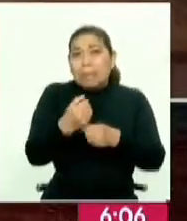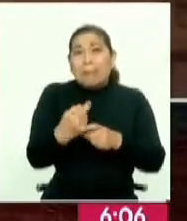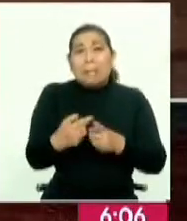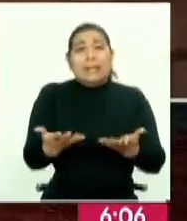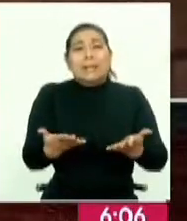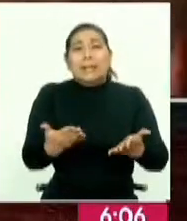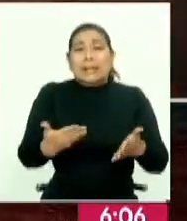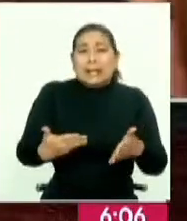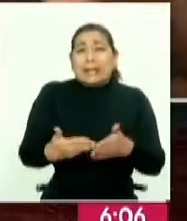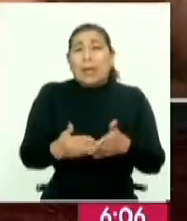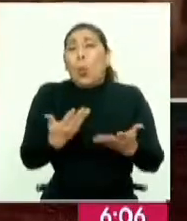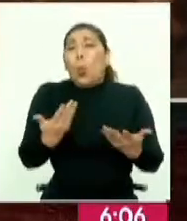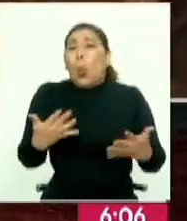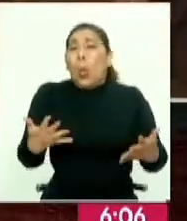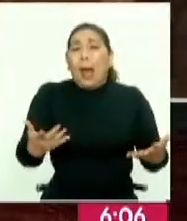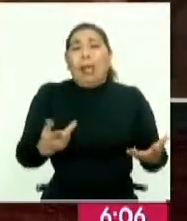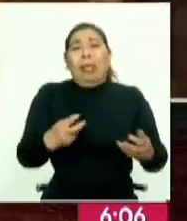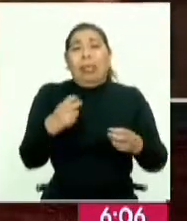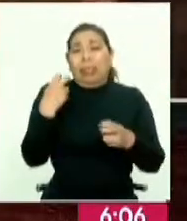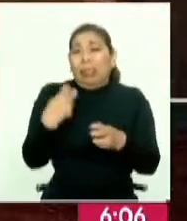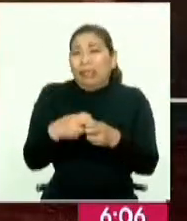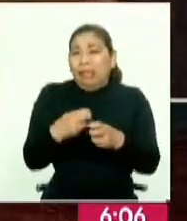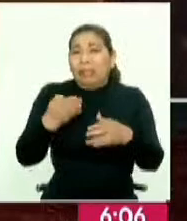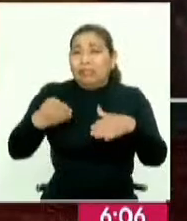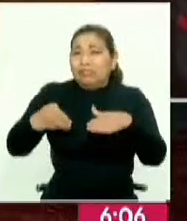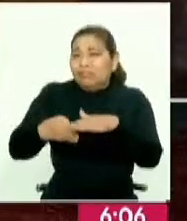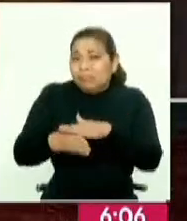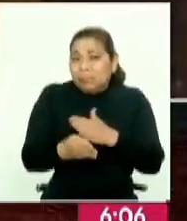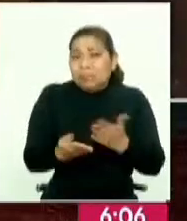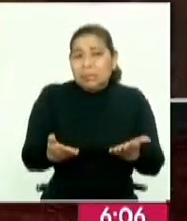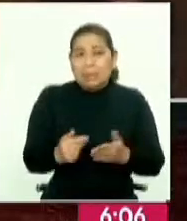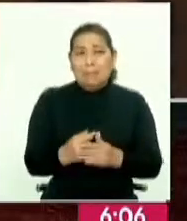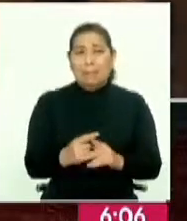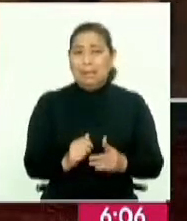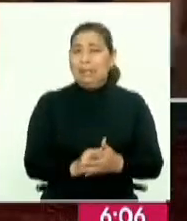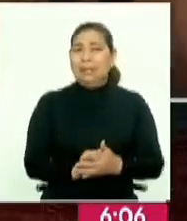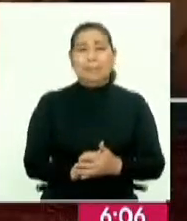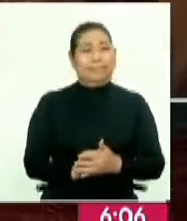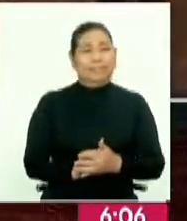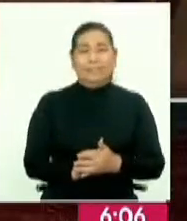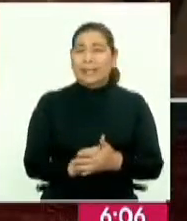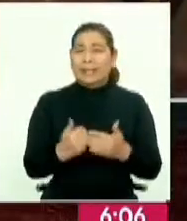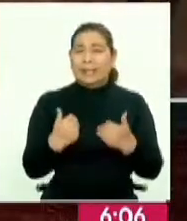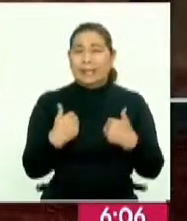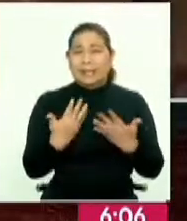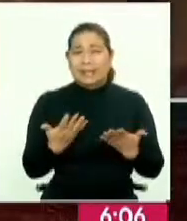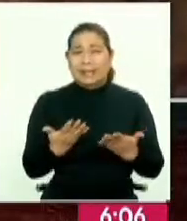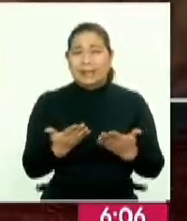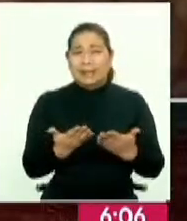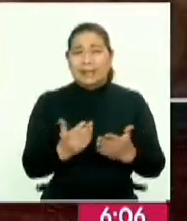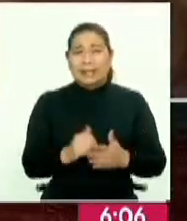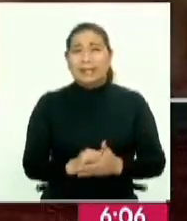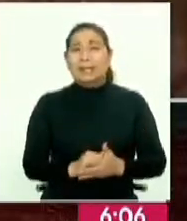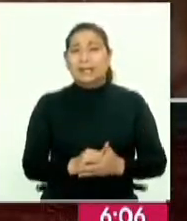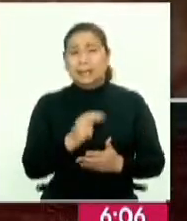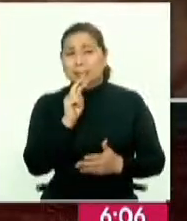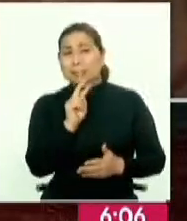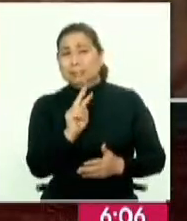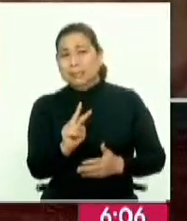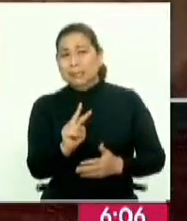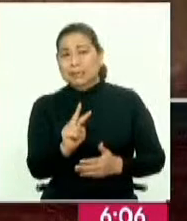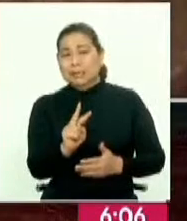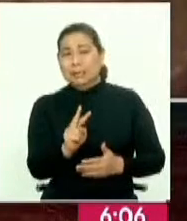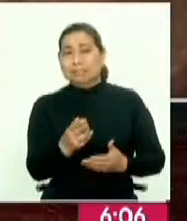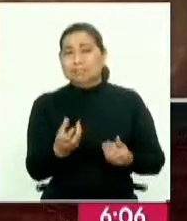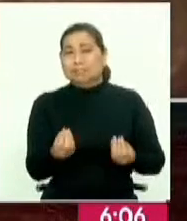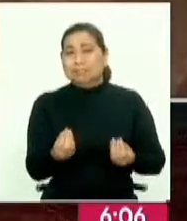atender esta emergencia pero este desmonte tiene detrás una una